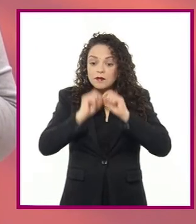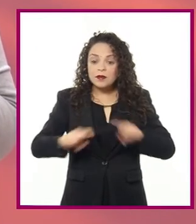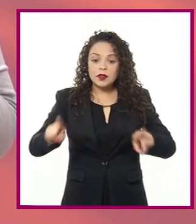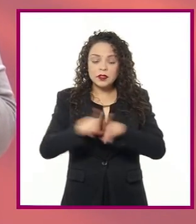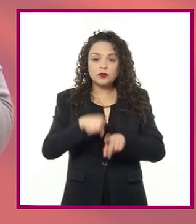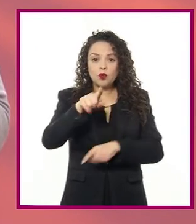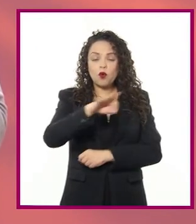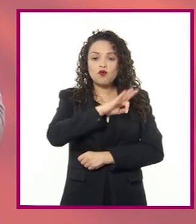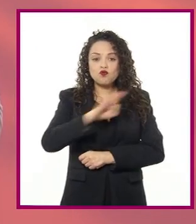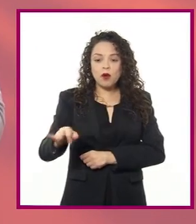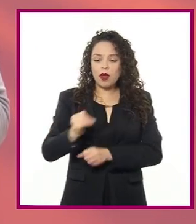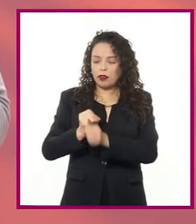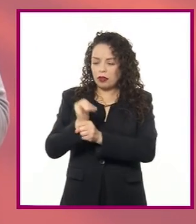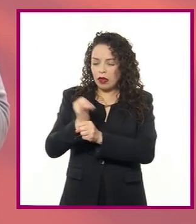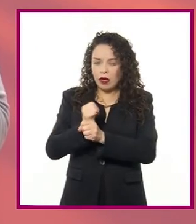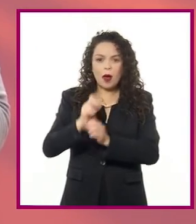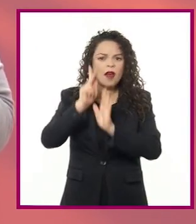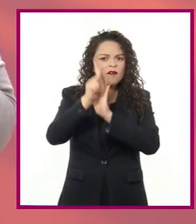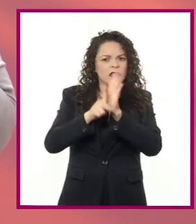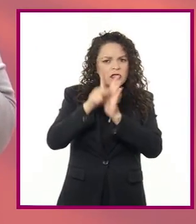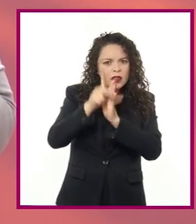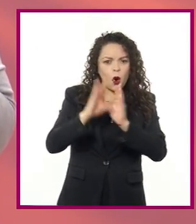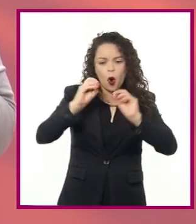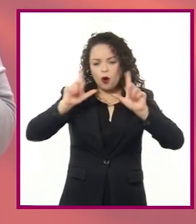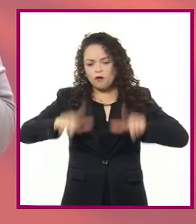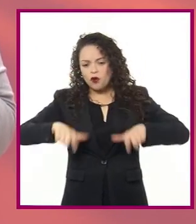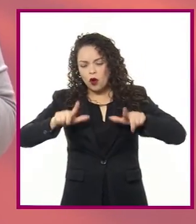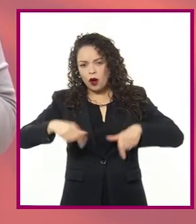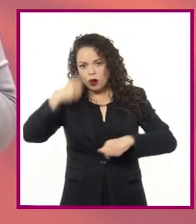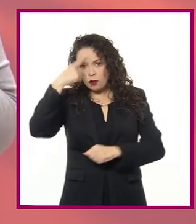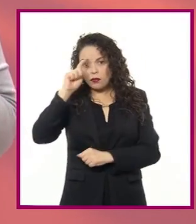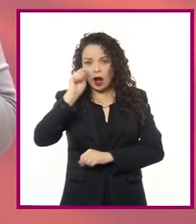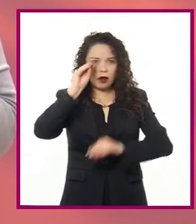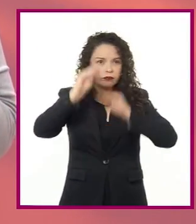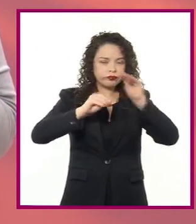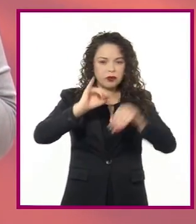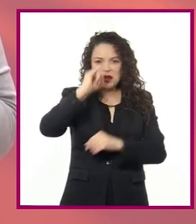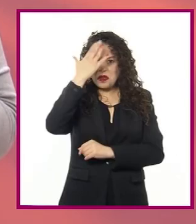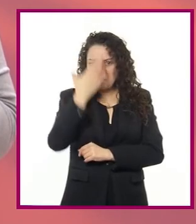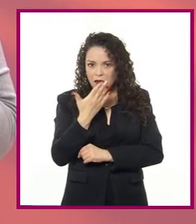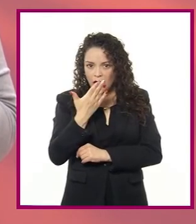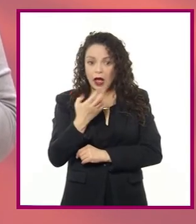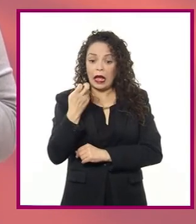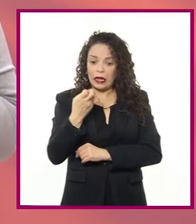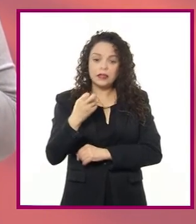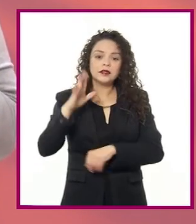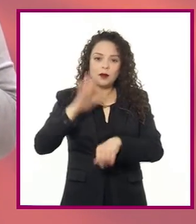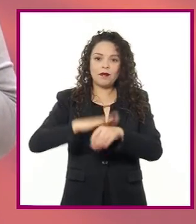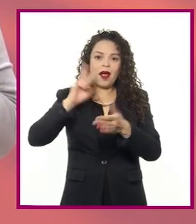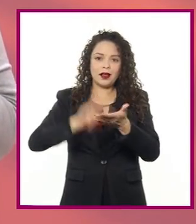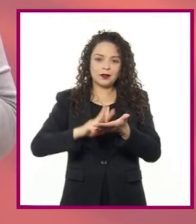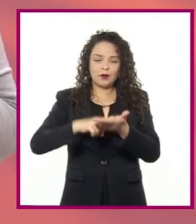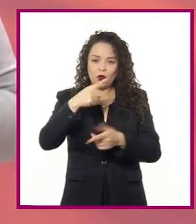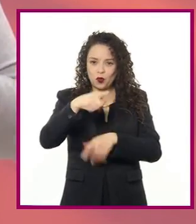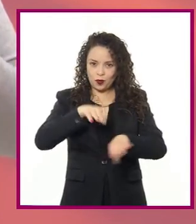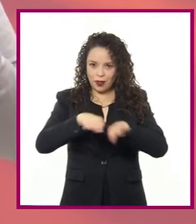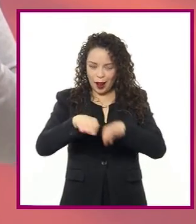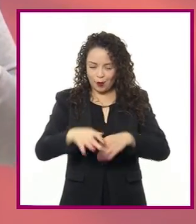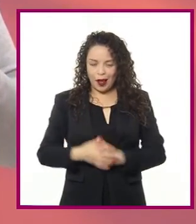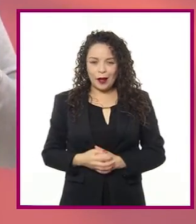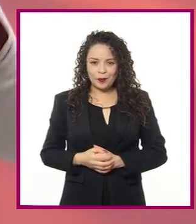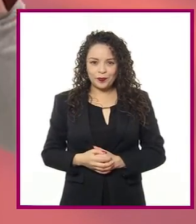indagar en videotutoriales y blogs de creación gráfica para enriquecer su trabajo. Llegó la hora